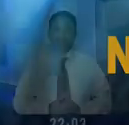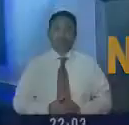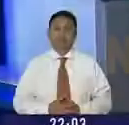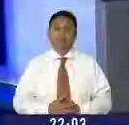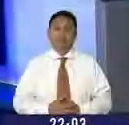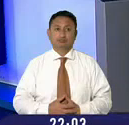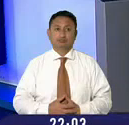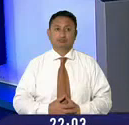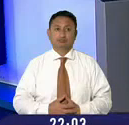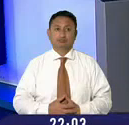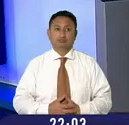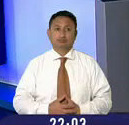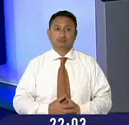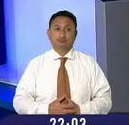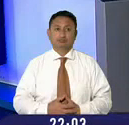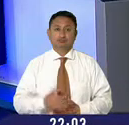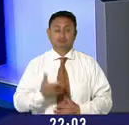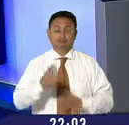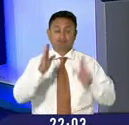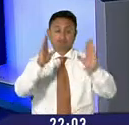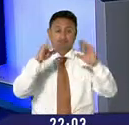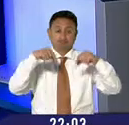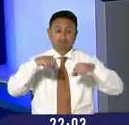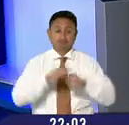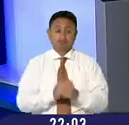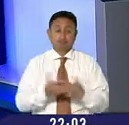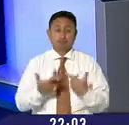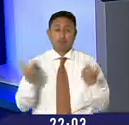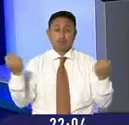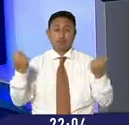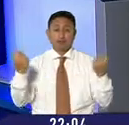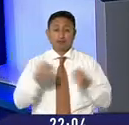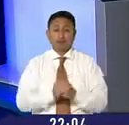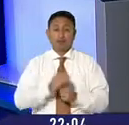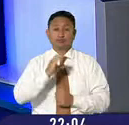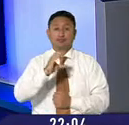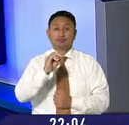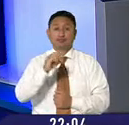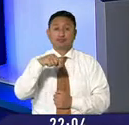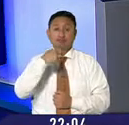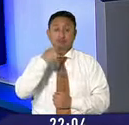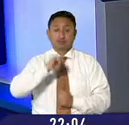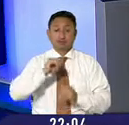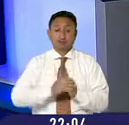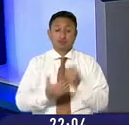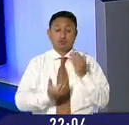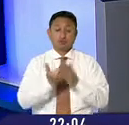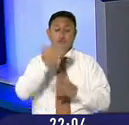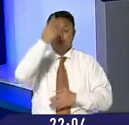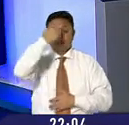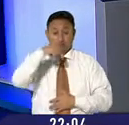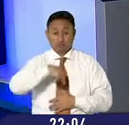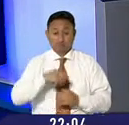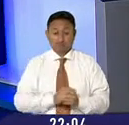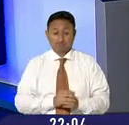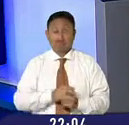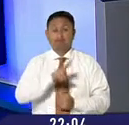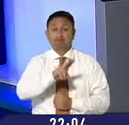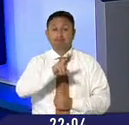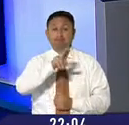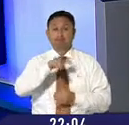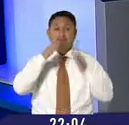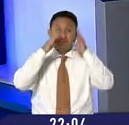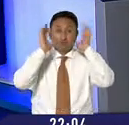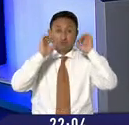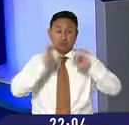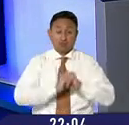Mucha atención. Para las festividades, el COE Nacional anunció nuevas resoluciones. Desde el 23 de diciembre será obligatorio